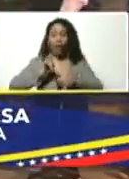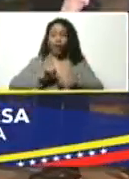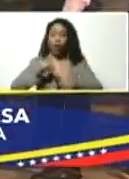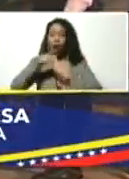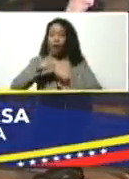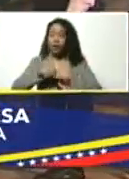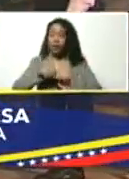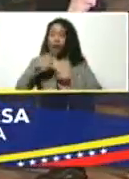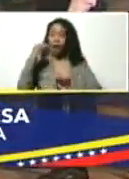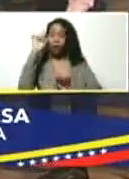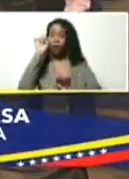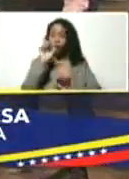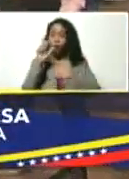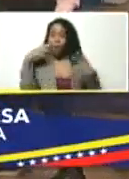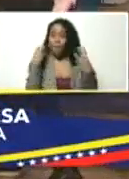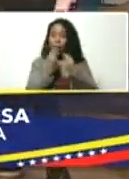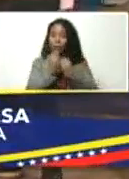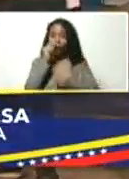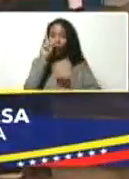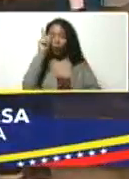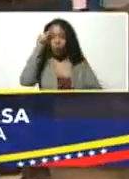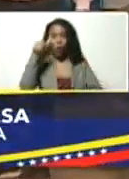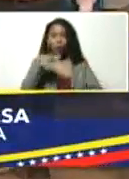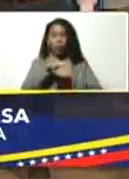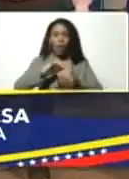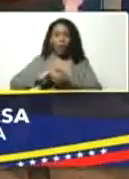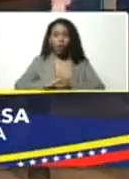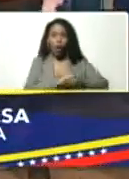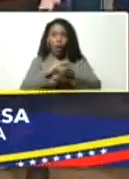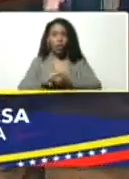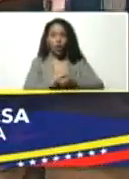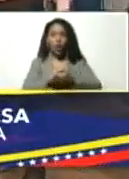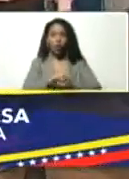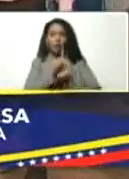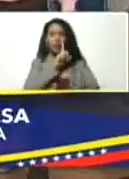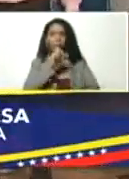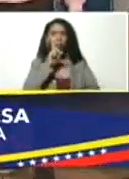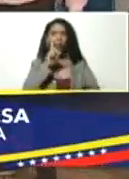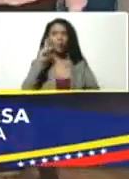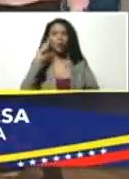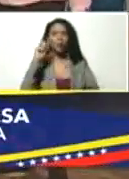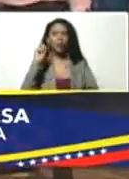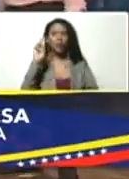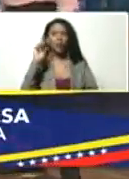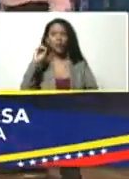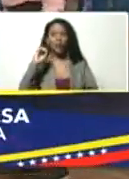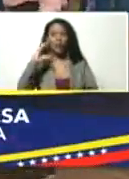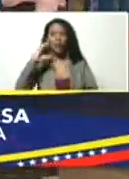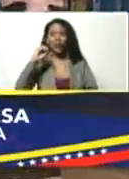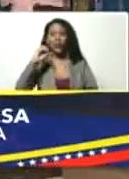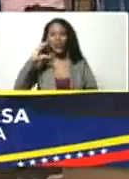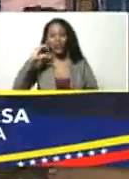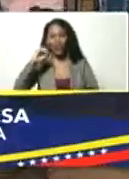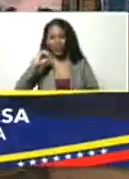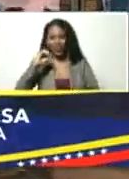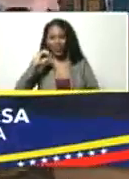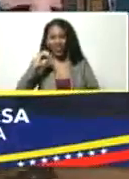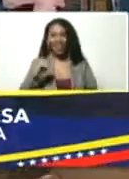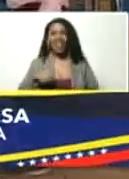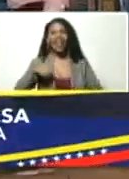un compañero de un pueblo de Trujillo llamado Torococo, ¿no? Don Armando, que tiene